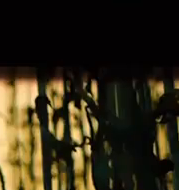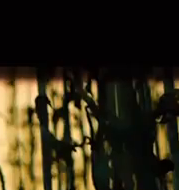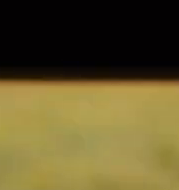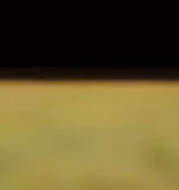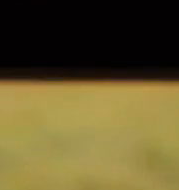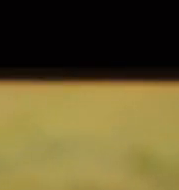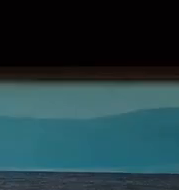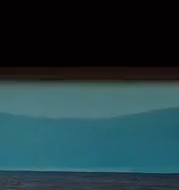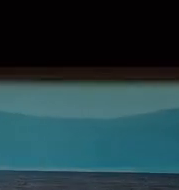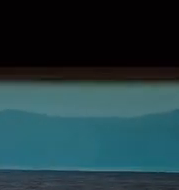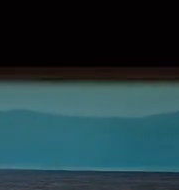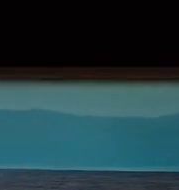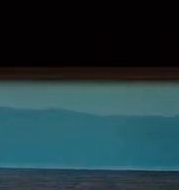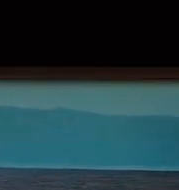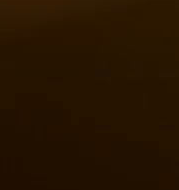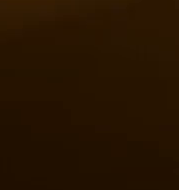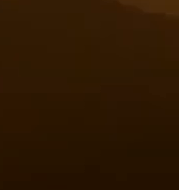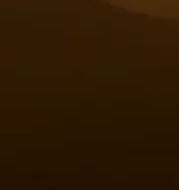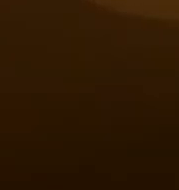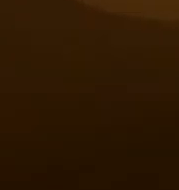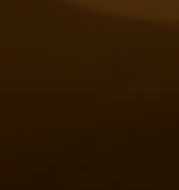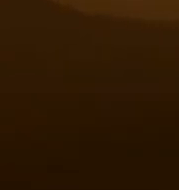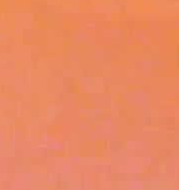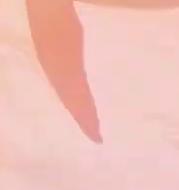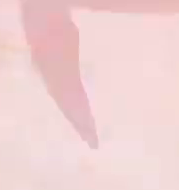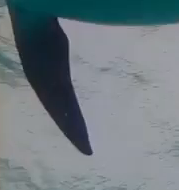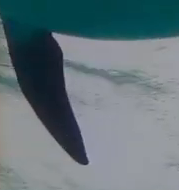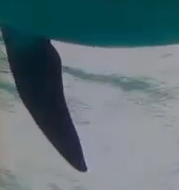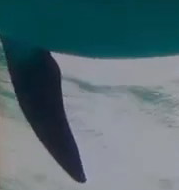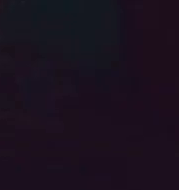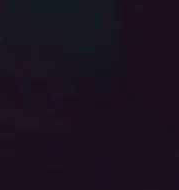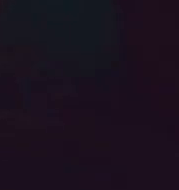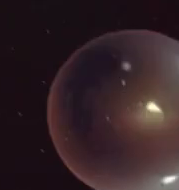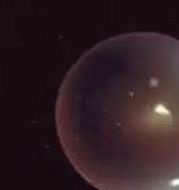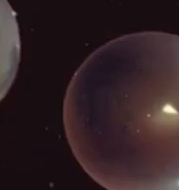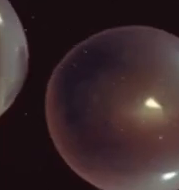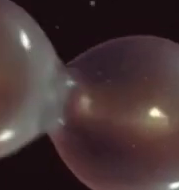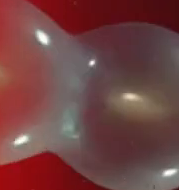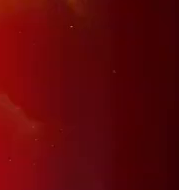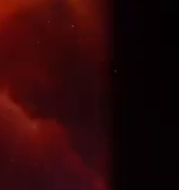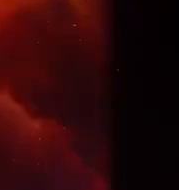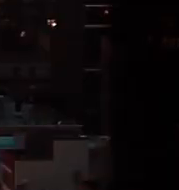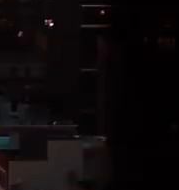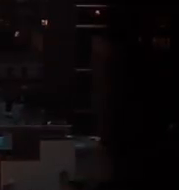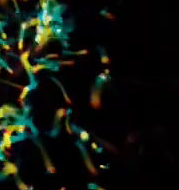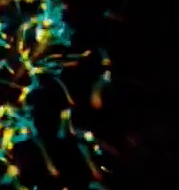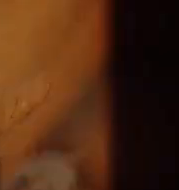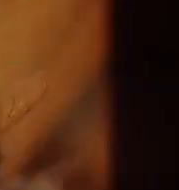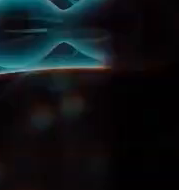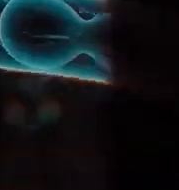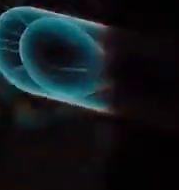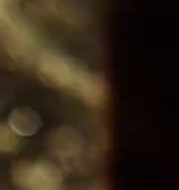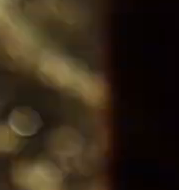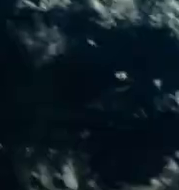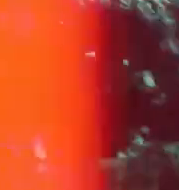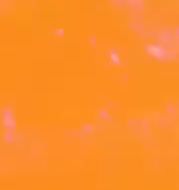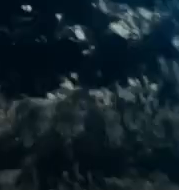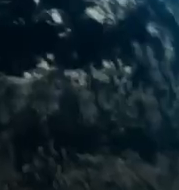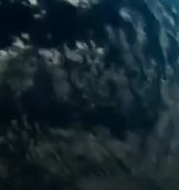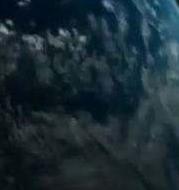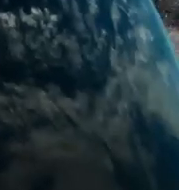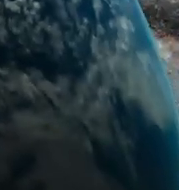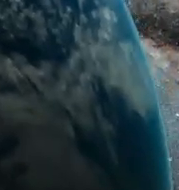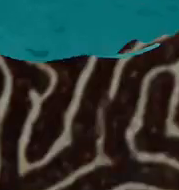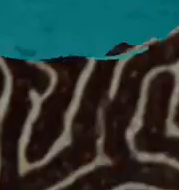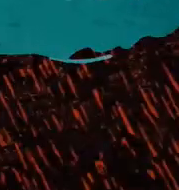¿Qué especie queremos ser? Este verano encuéntrate con esta y otras preguntas en el Festival de Pensamiento más grande de